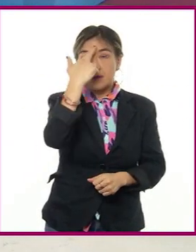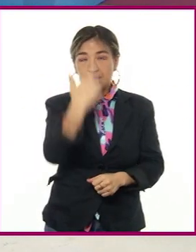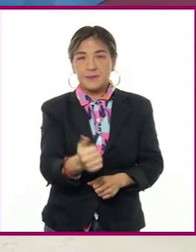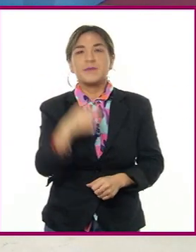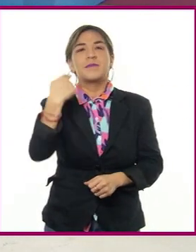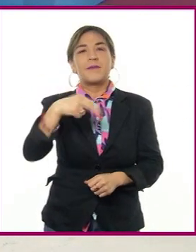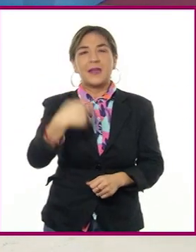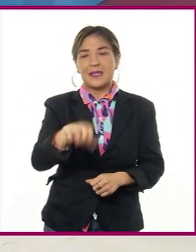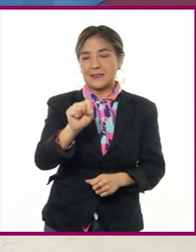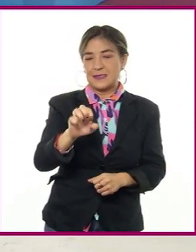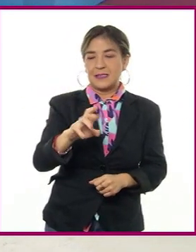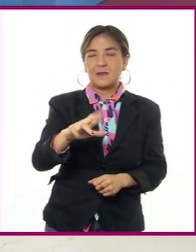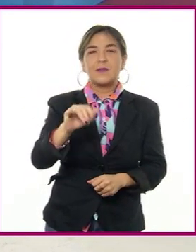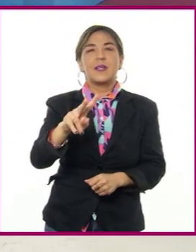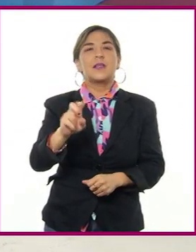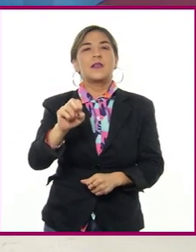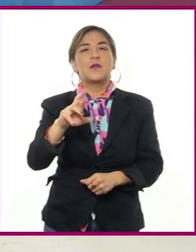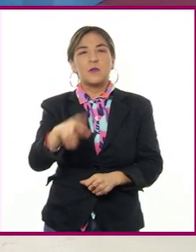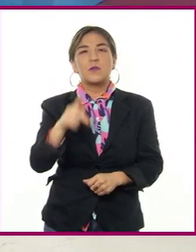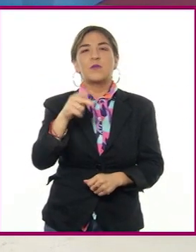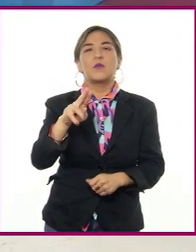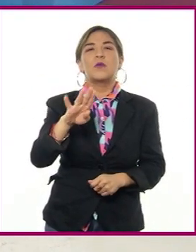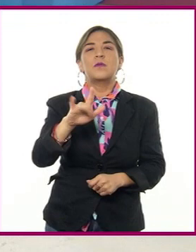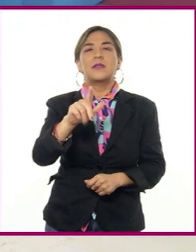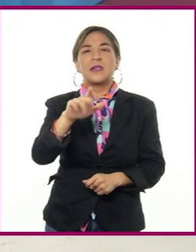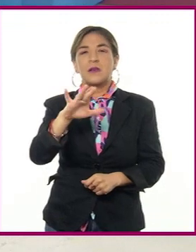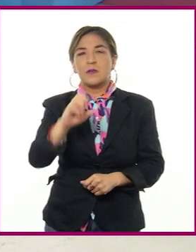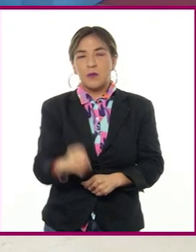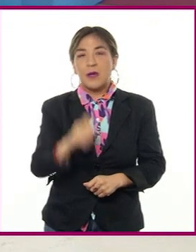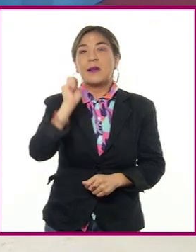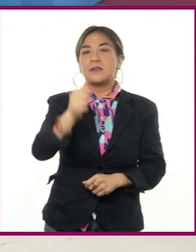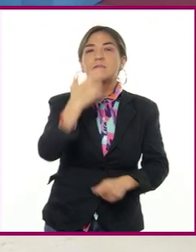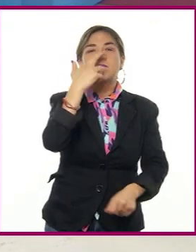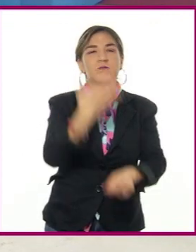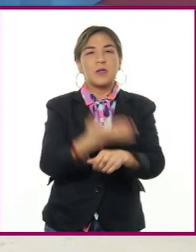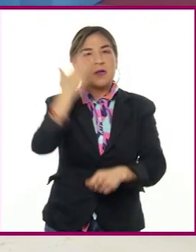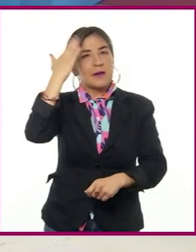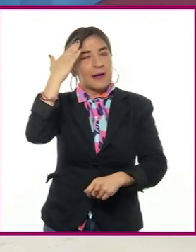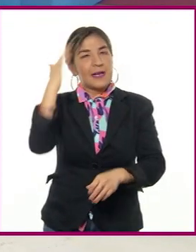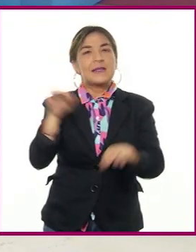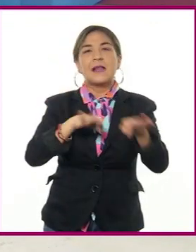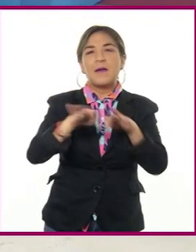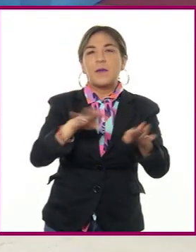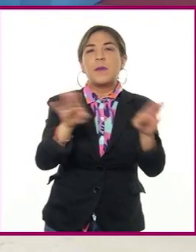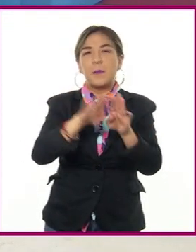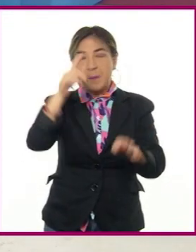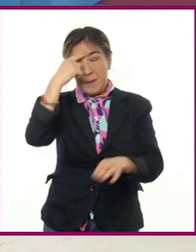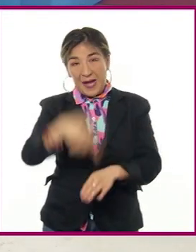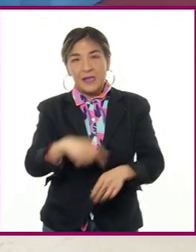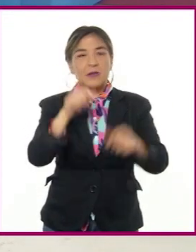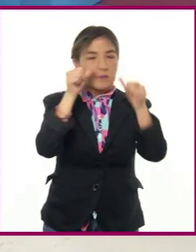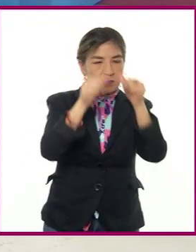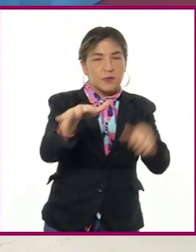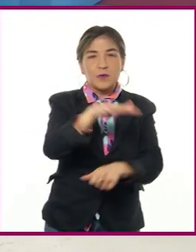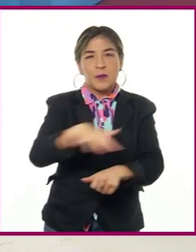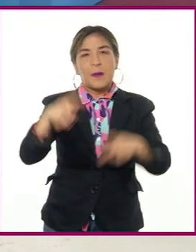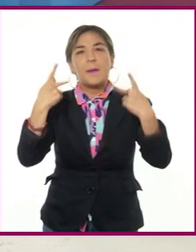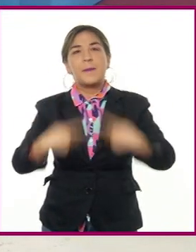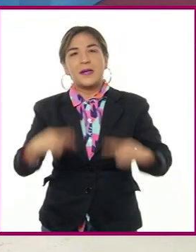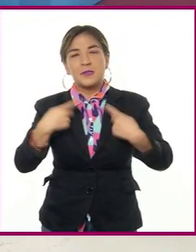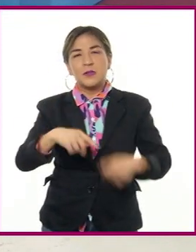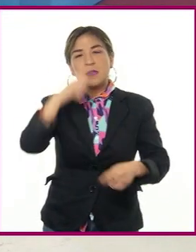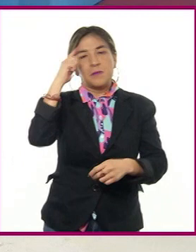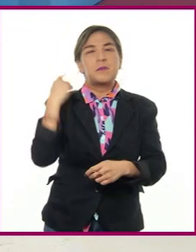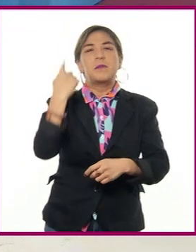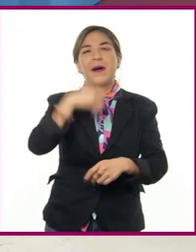llama servidoras y servidores públicos, quienes encabezan labores que buscan el bienestar y la creación de las condiciones